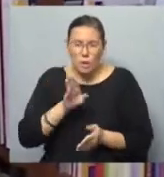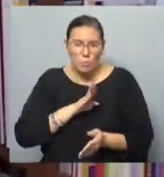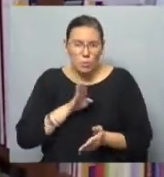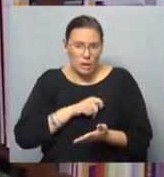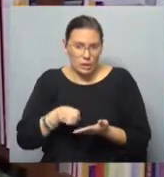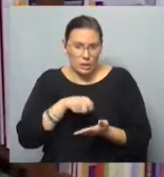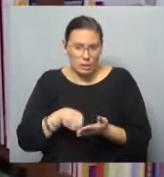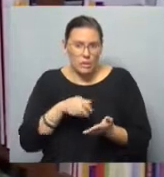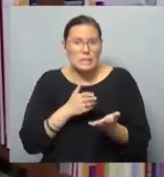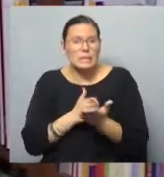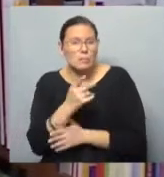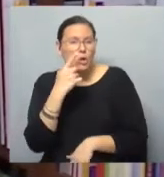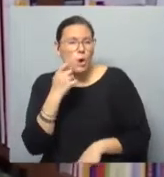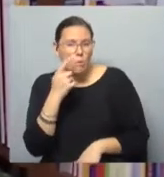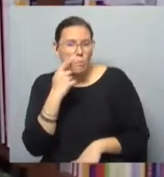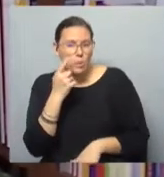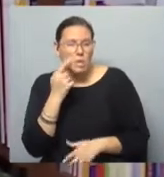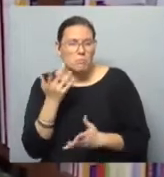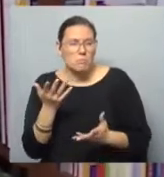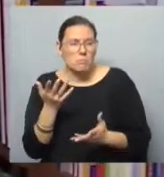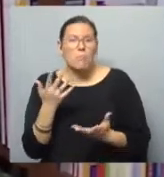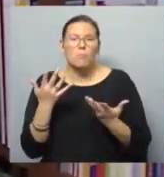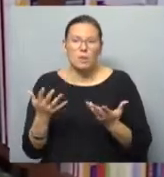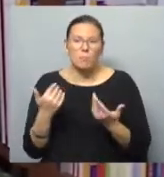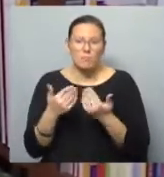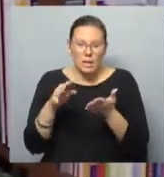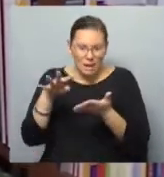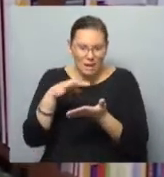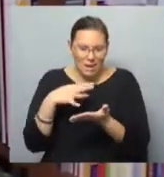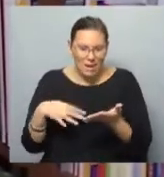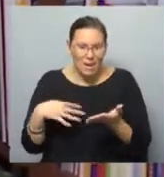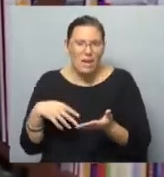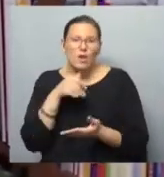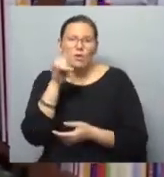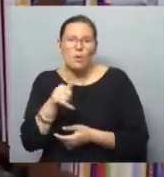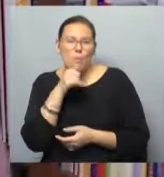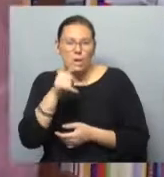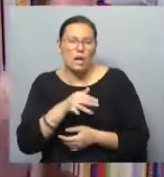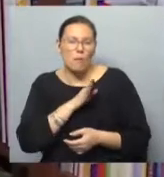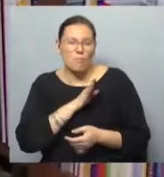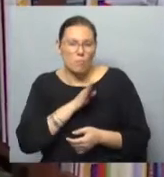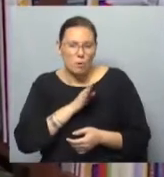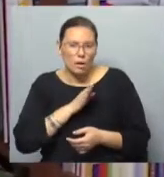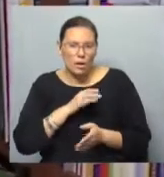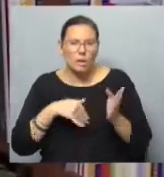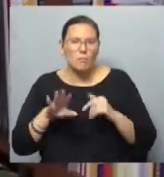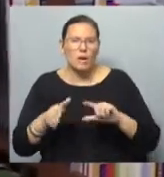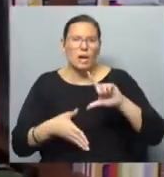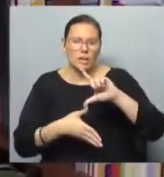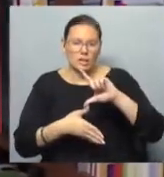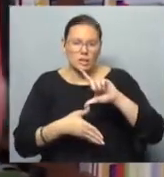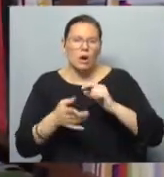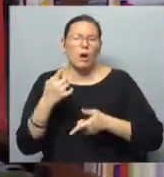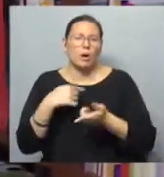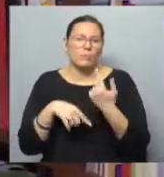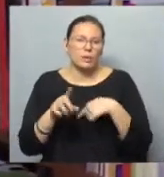estudiamos escritores. Y por eso empecé a leer novelas de mujeres, ¿no? Sobre todo latinoamericanas, pero